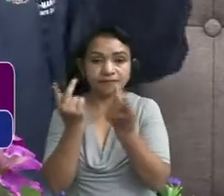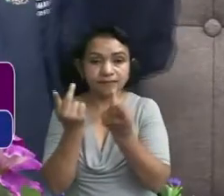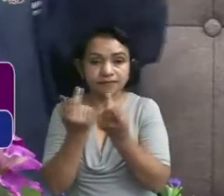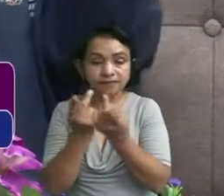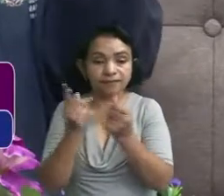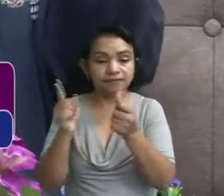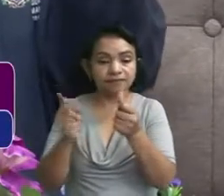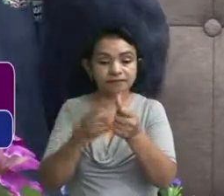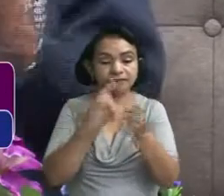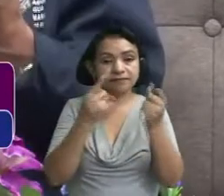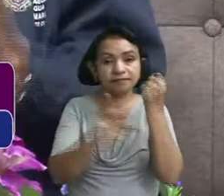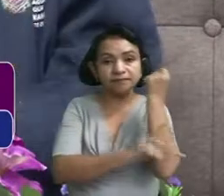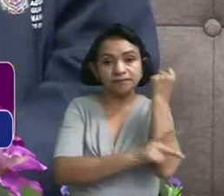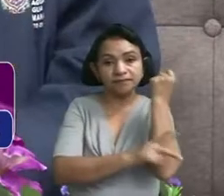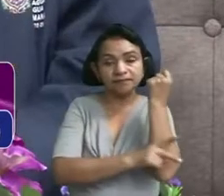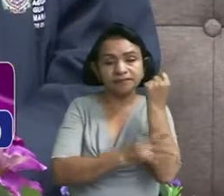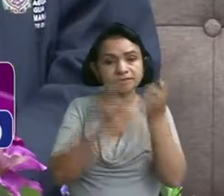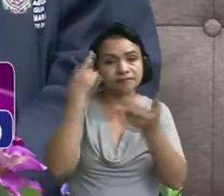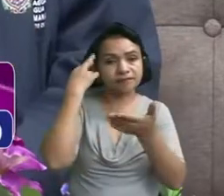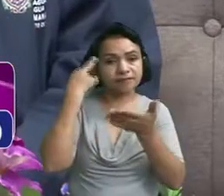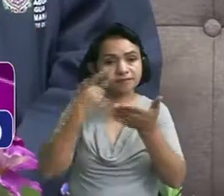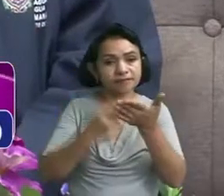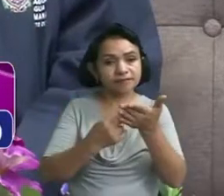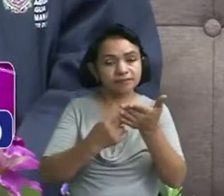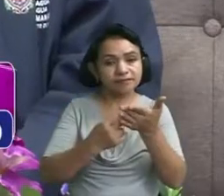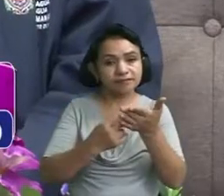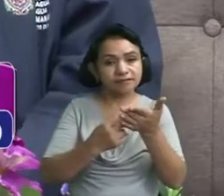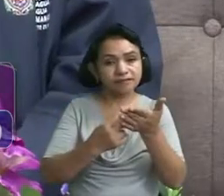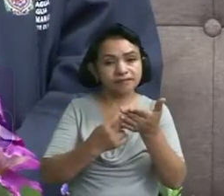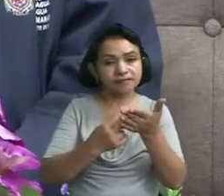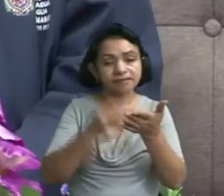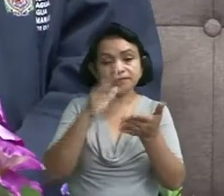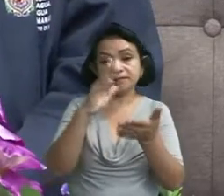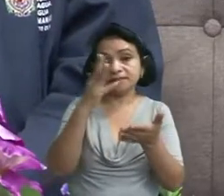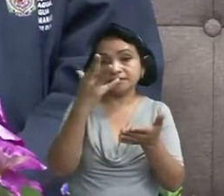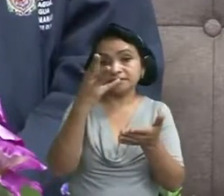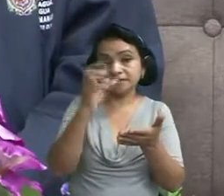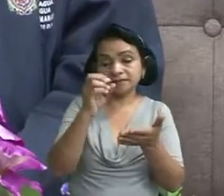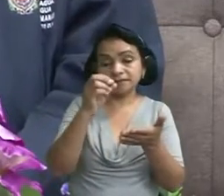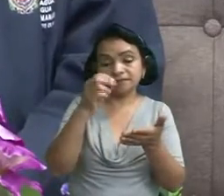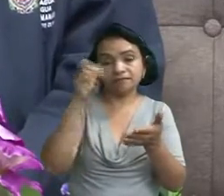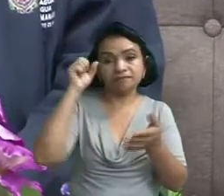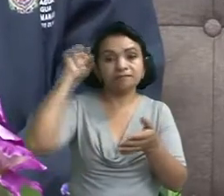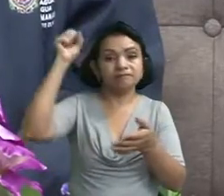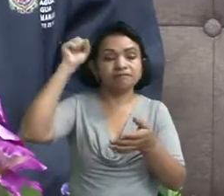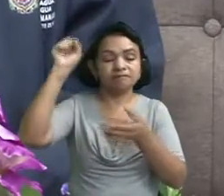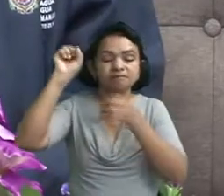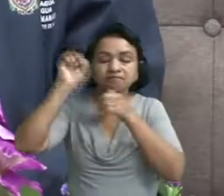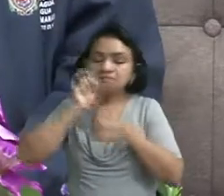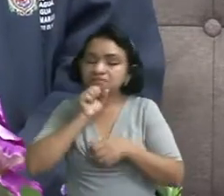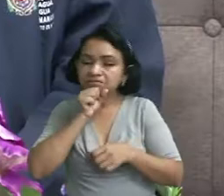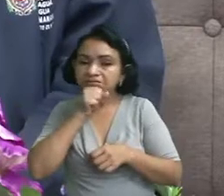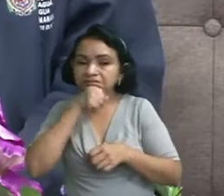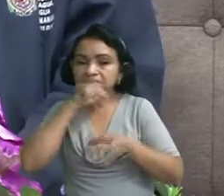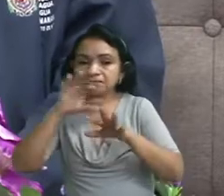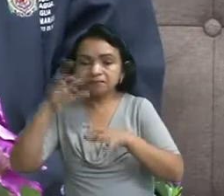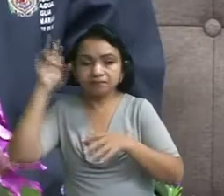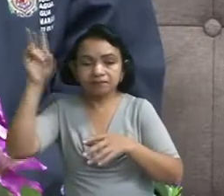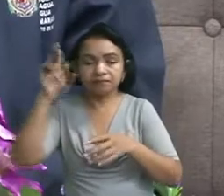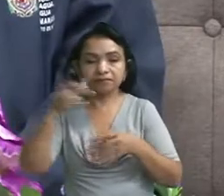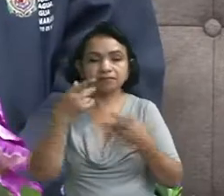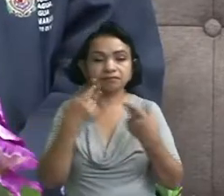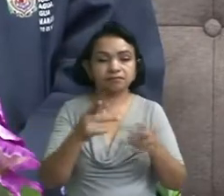me acuerdo cuando se perdieron las elecciones a inicios de 1990, si nosotros no hubiéramos tenido una